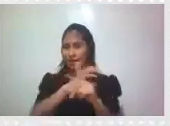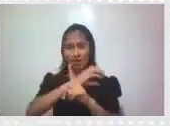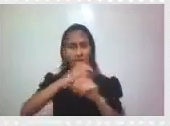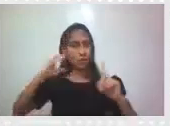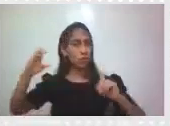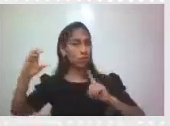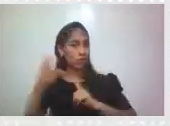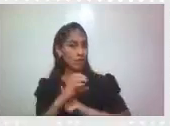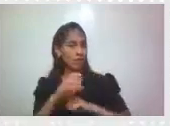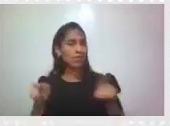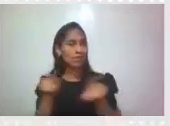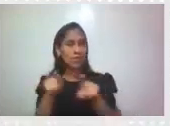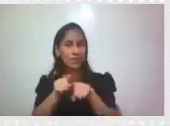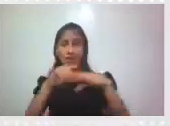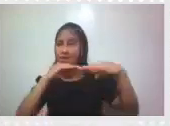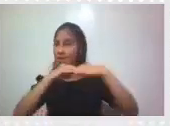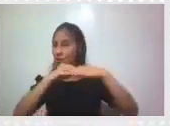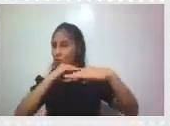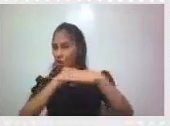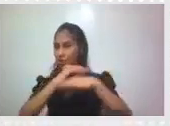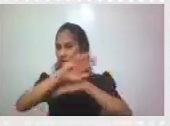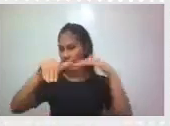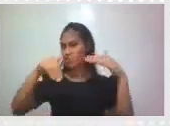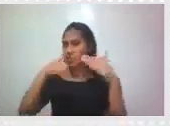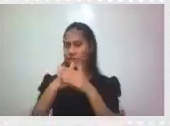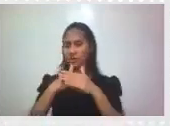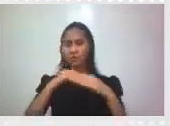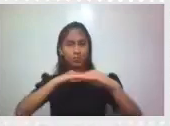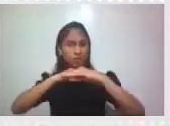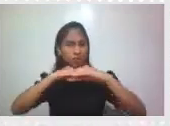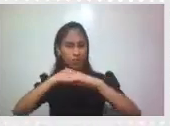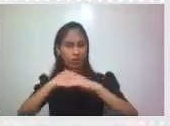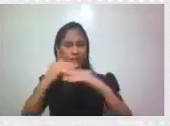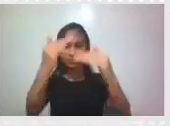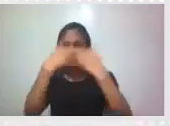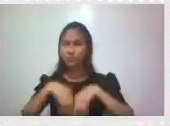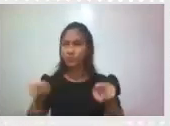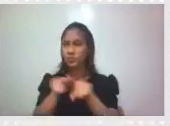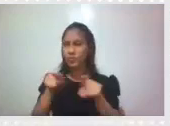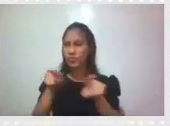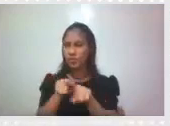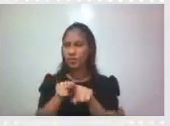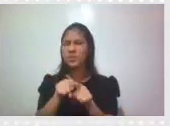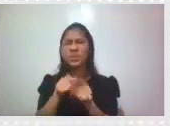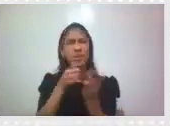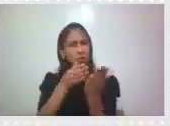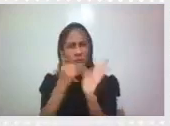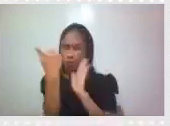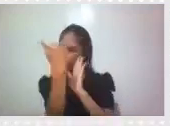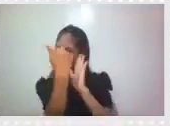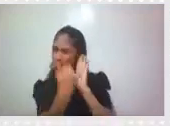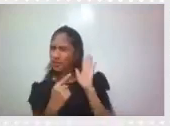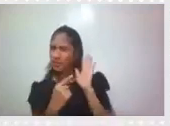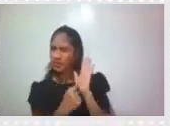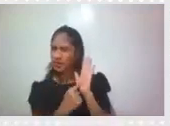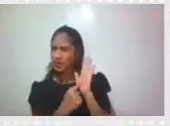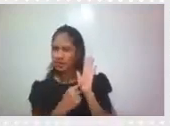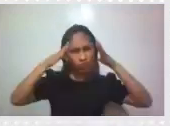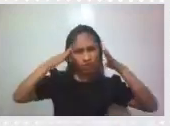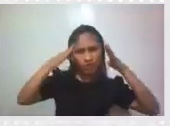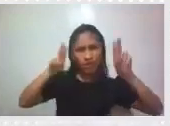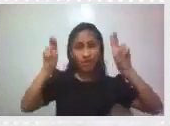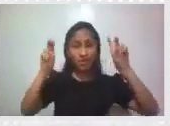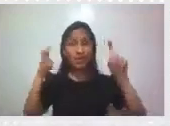así como publicaciones como, por ejemplo, las herramientas de gestión social, la guía de participación ciudadana con enfoque intercultural para